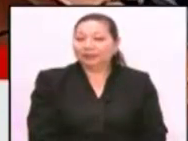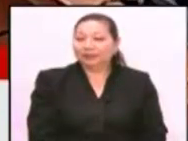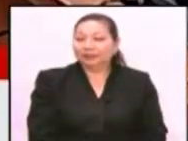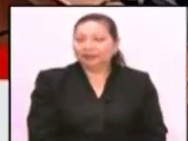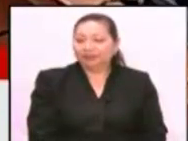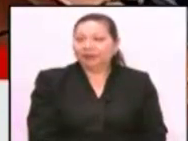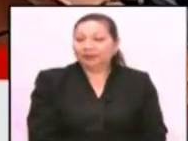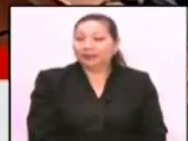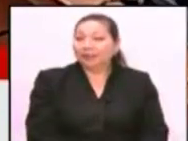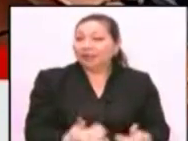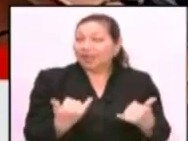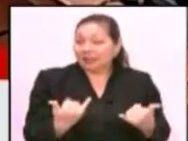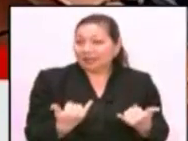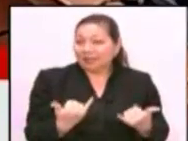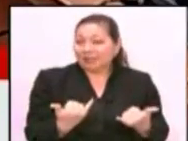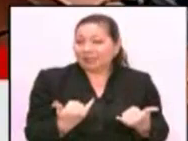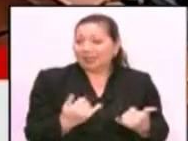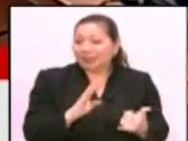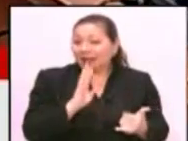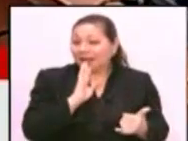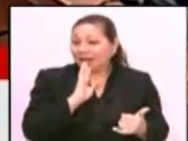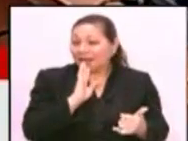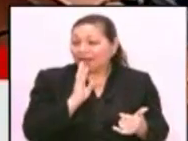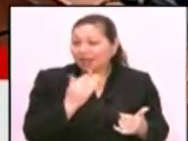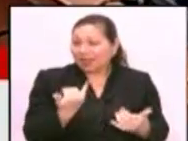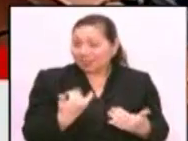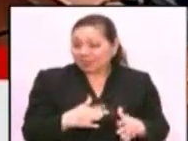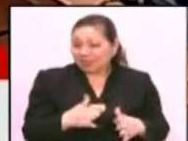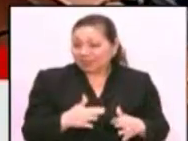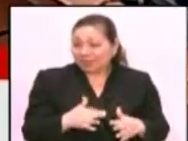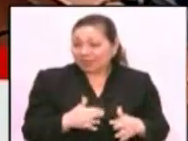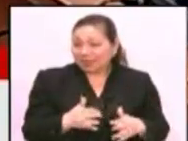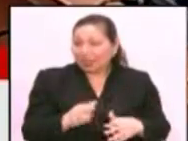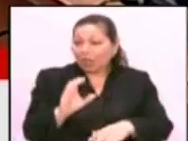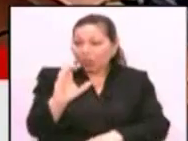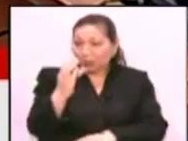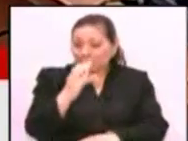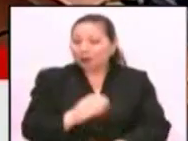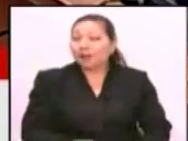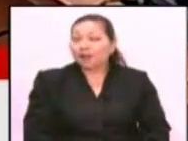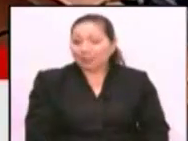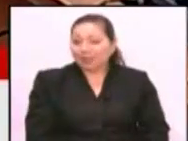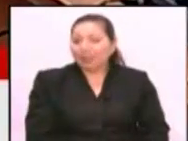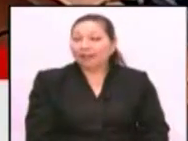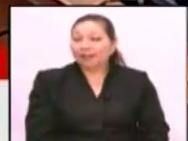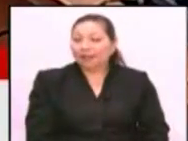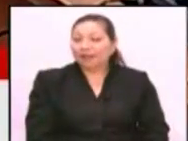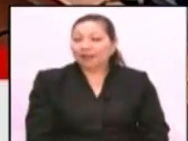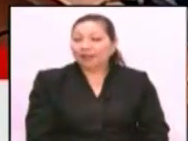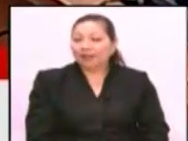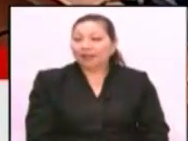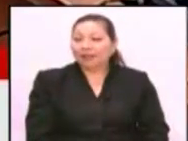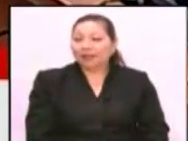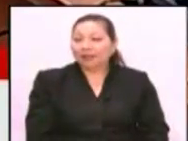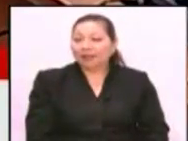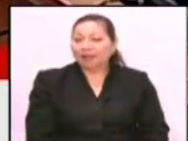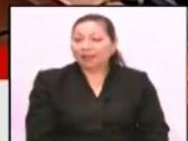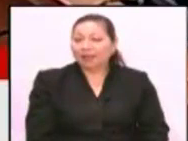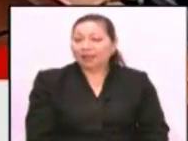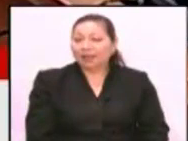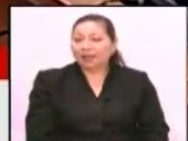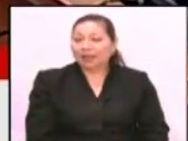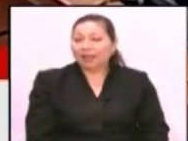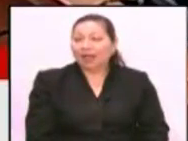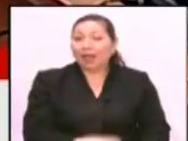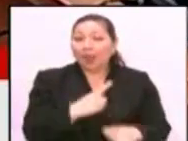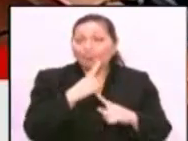Yo tengo una inquietud. Esto de acá nos comentas de que ya está implementado en Colombia. Se está implementando en Colombia, así es. A partir de ese...